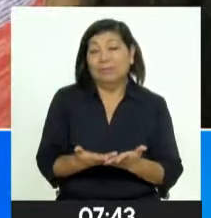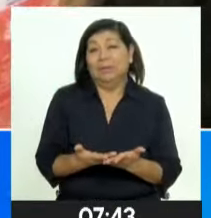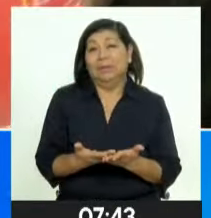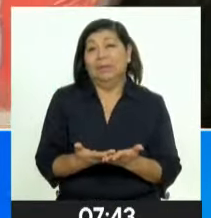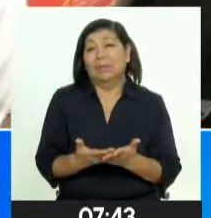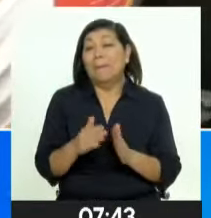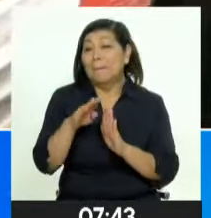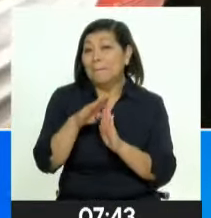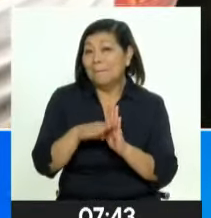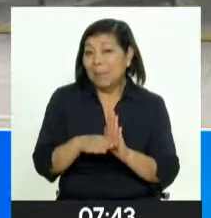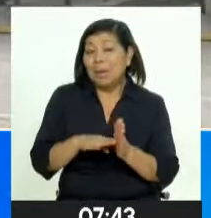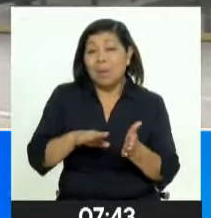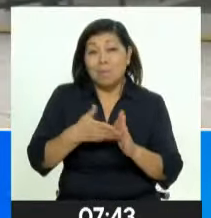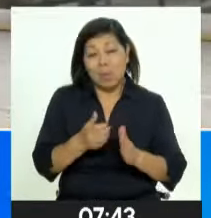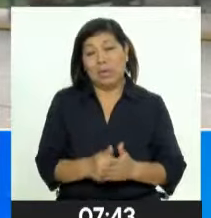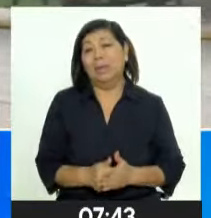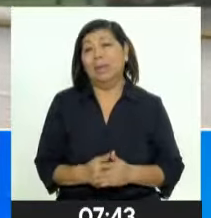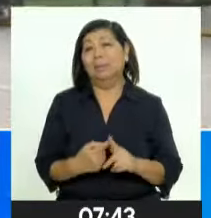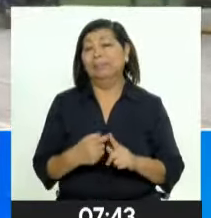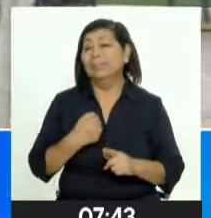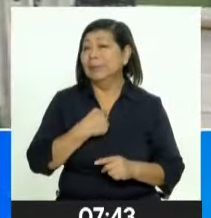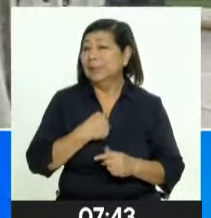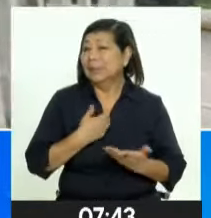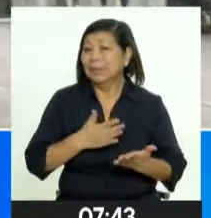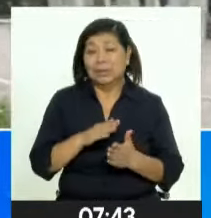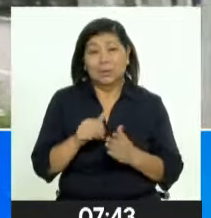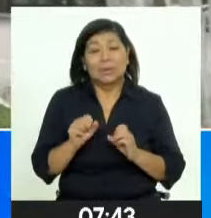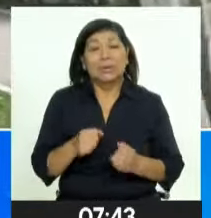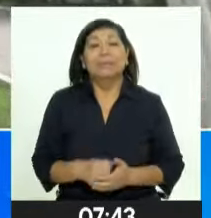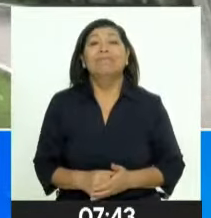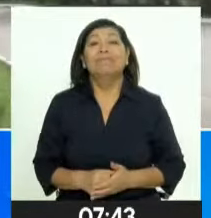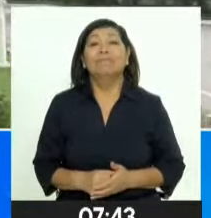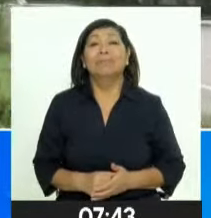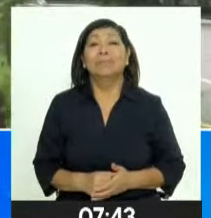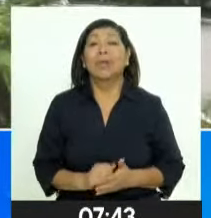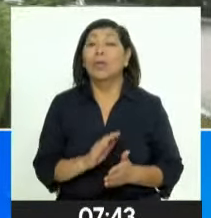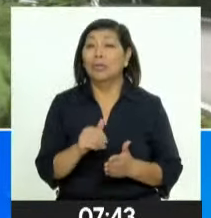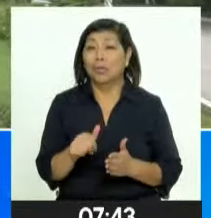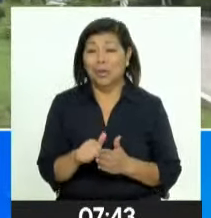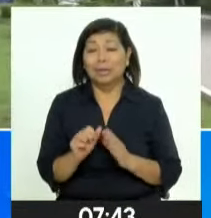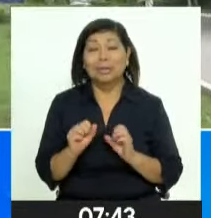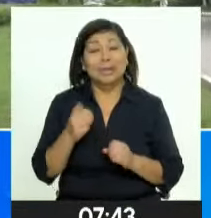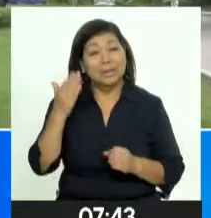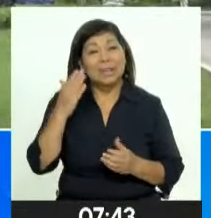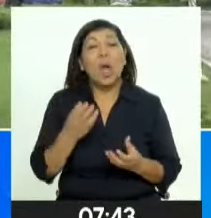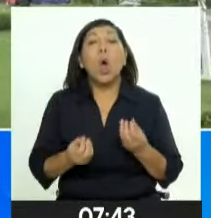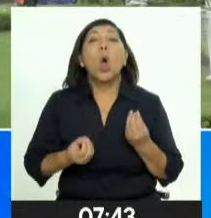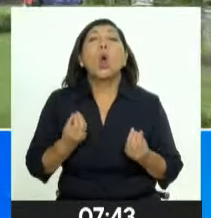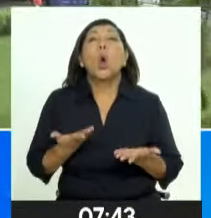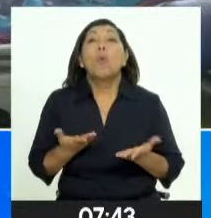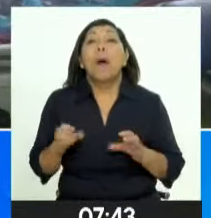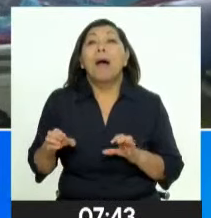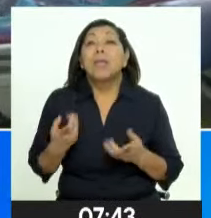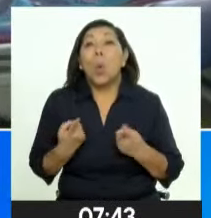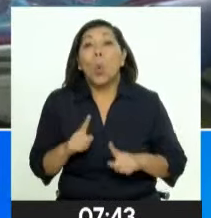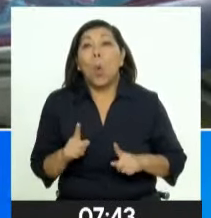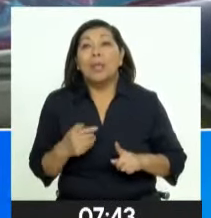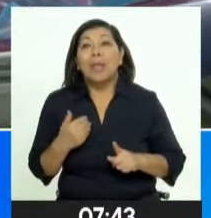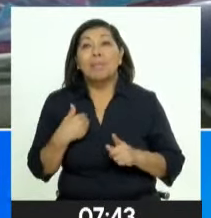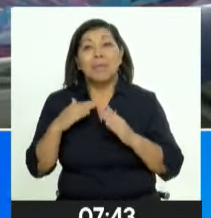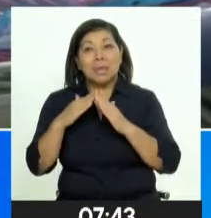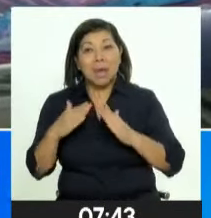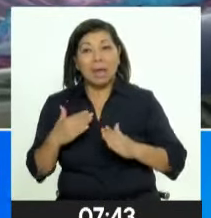hayan menos muertes lamentables que puedan ocurrir. Muy bien, y la pregunta que todos se hacen es, ¿cómo trato a un paciente en casa